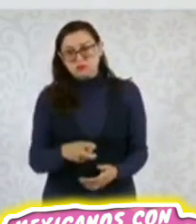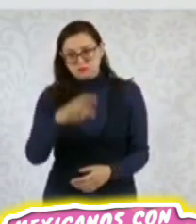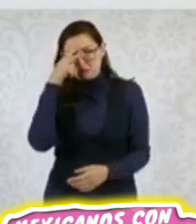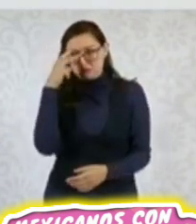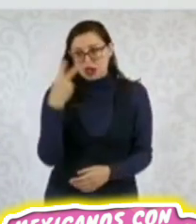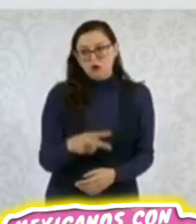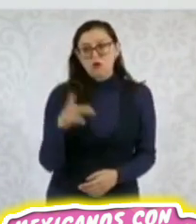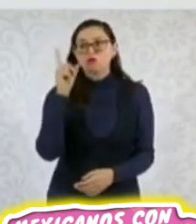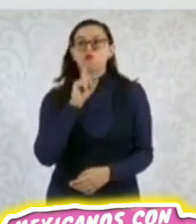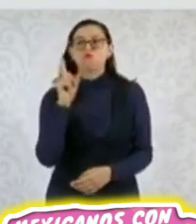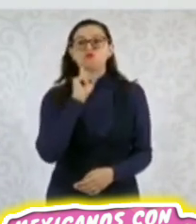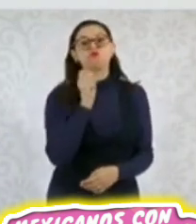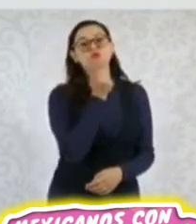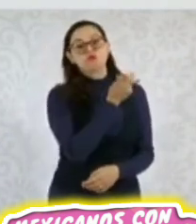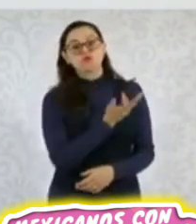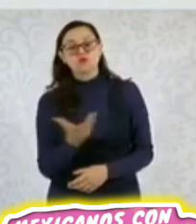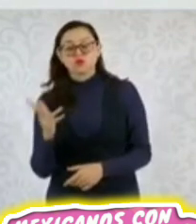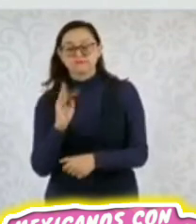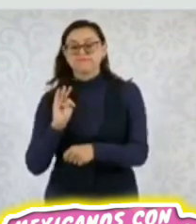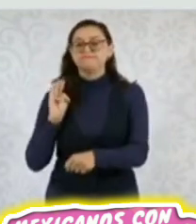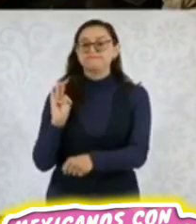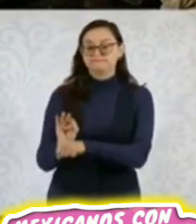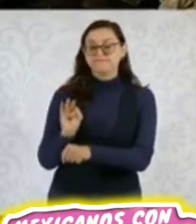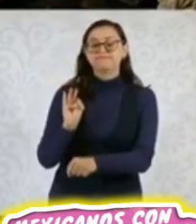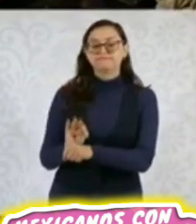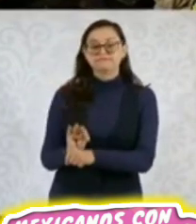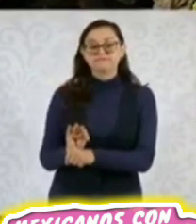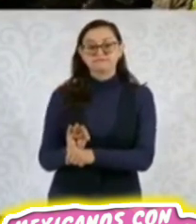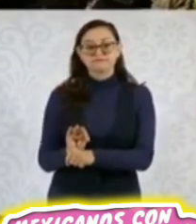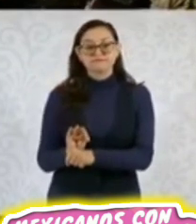mexicanas. Entonces, va a presentar